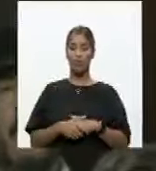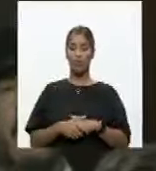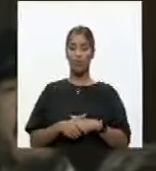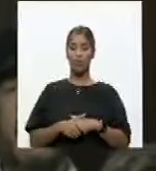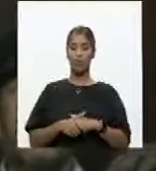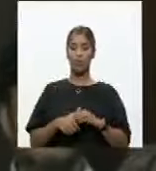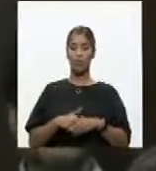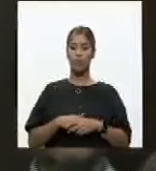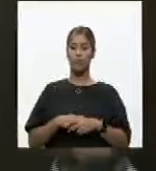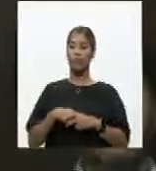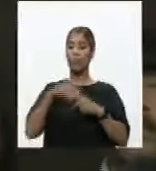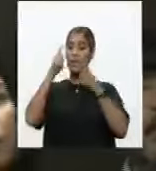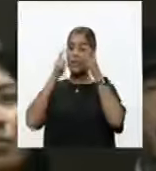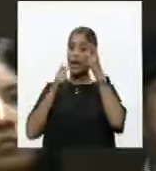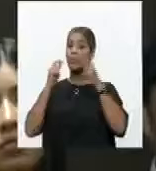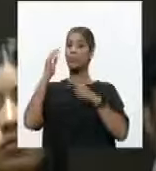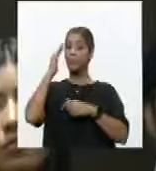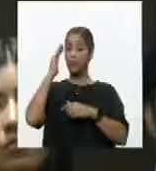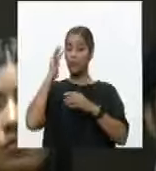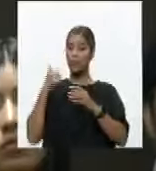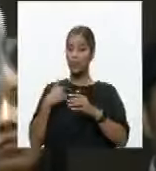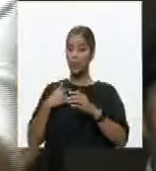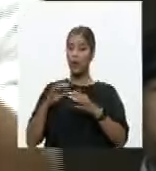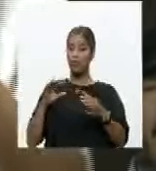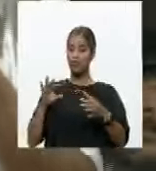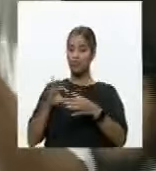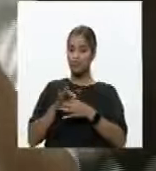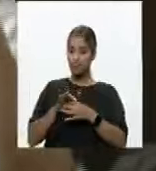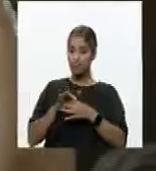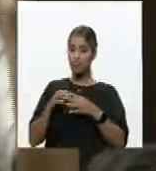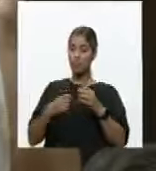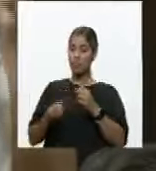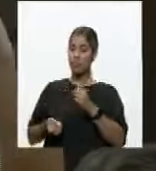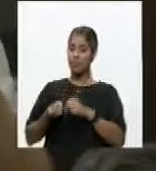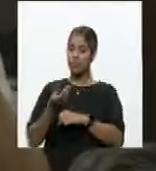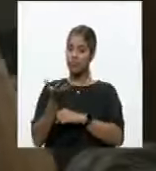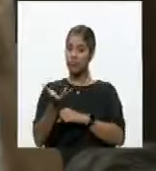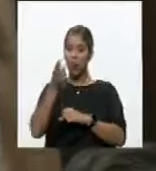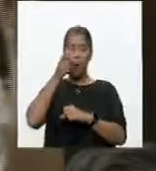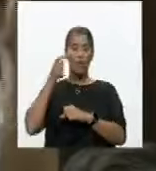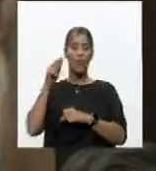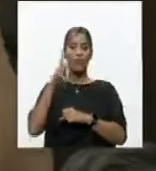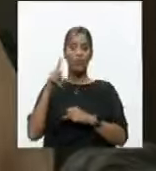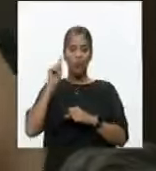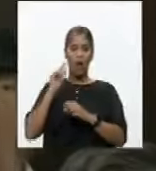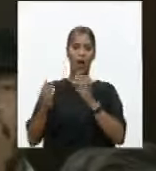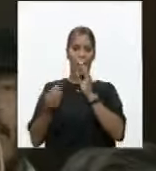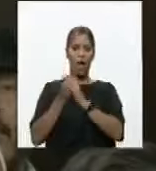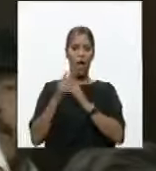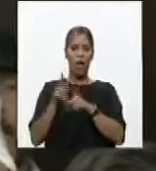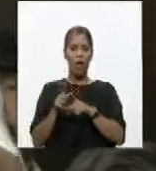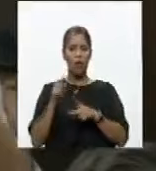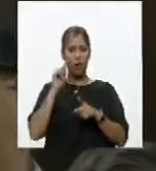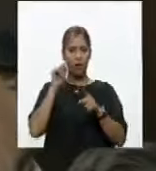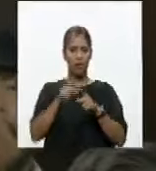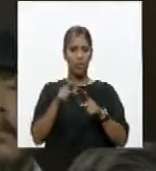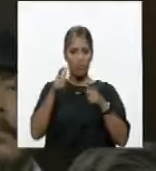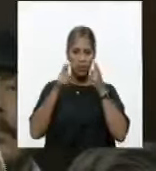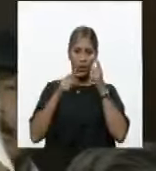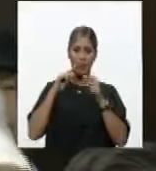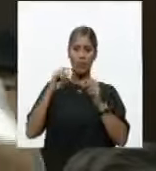Y Chávez supo conectar en un metamensaje con el pueblo venezolano que hizo que mucha gente supiera que el camino era Chávez y